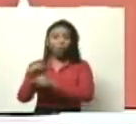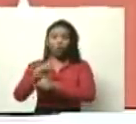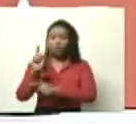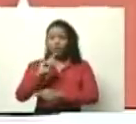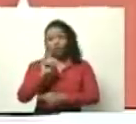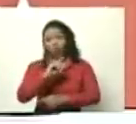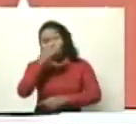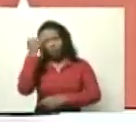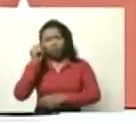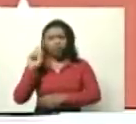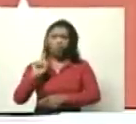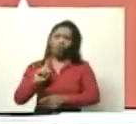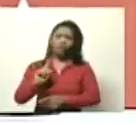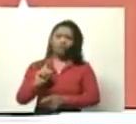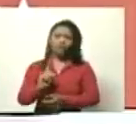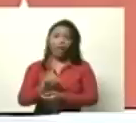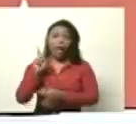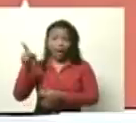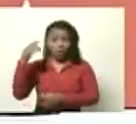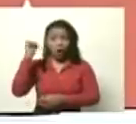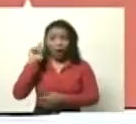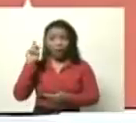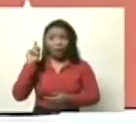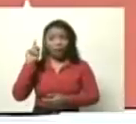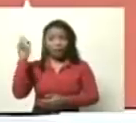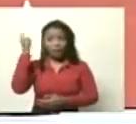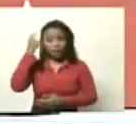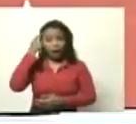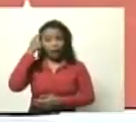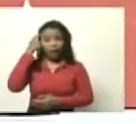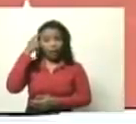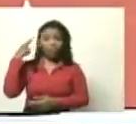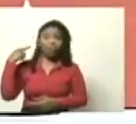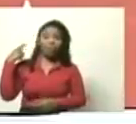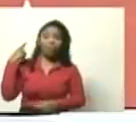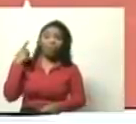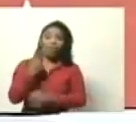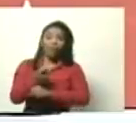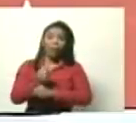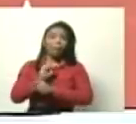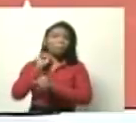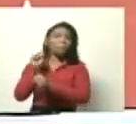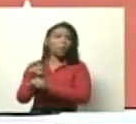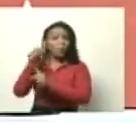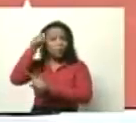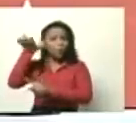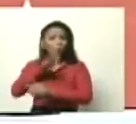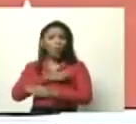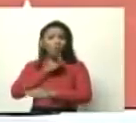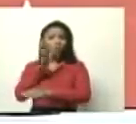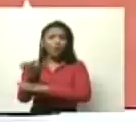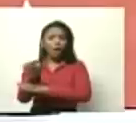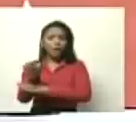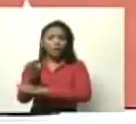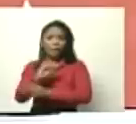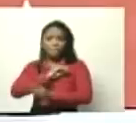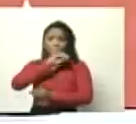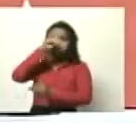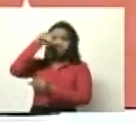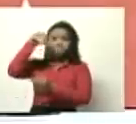no olvidándose, en verdad ellos no se olvidan, ellos tienen presente que deben despreciar al pueblo, fue y le